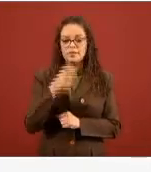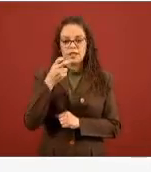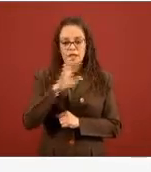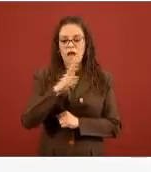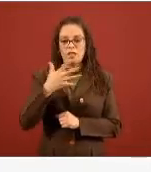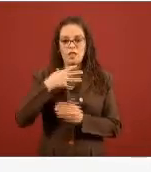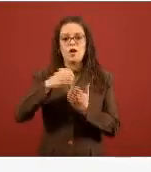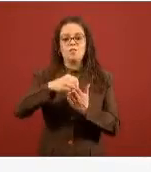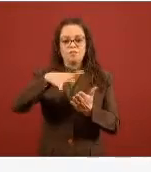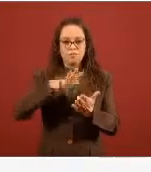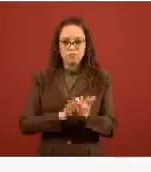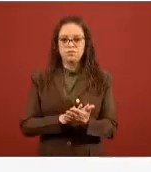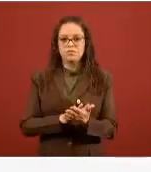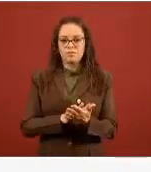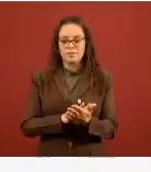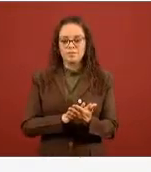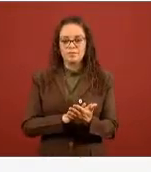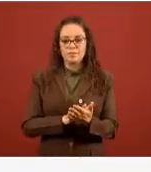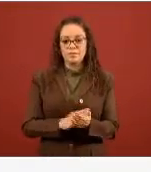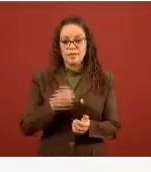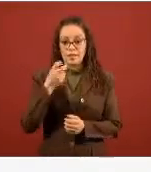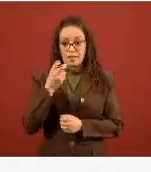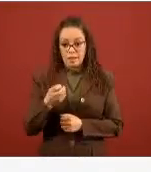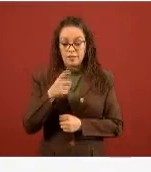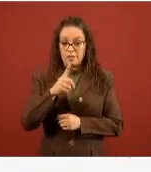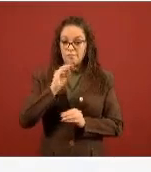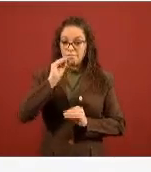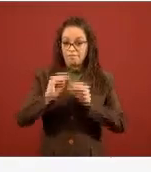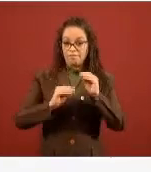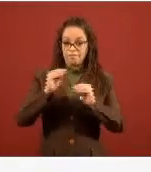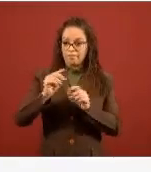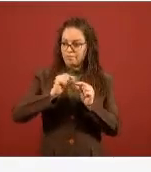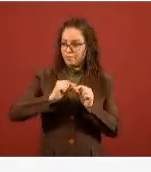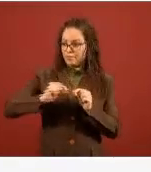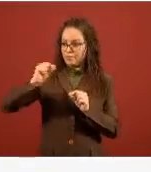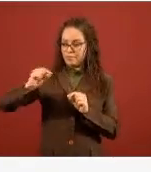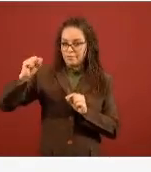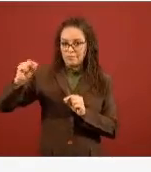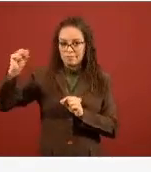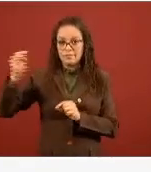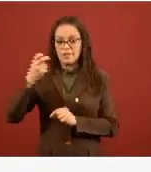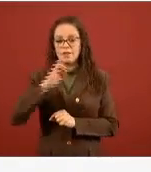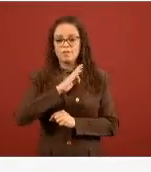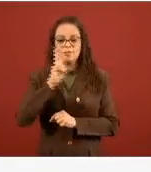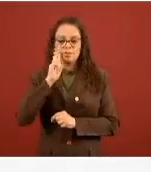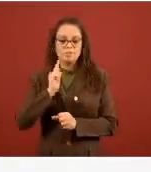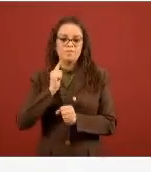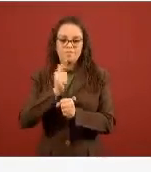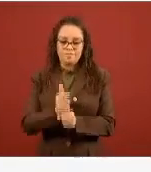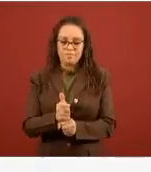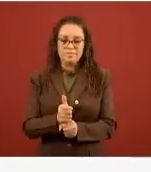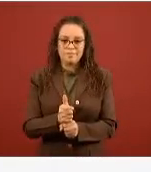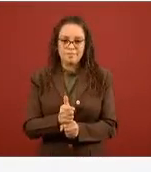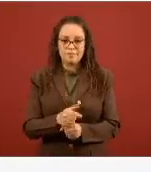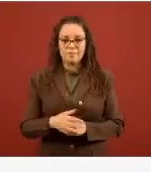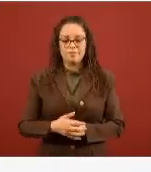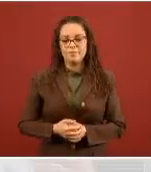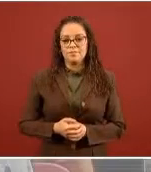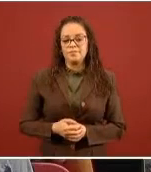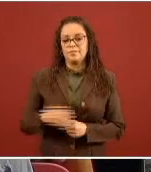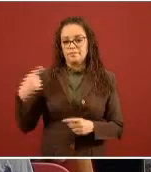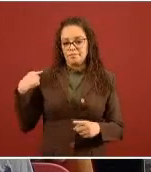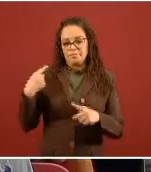registrada, y entonces, por ejemplo, al construir esta curva de sospechosos es prácticamente lo que vamos viendo de la tendencia en las